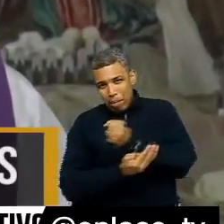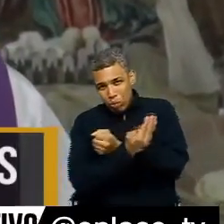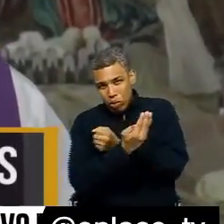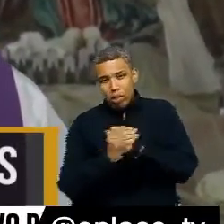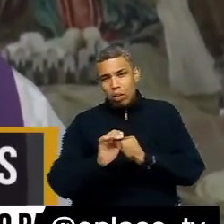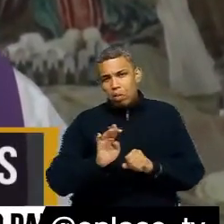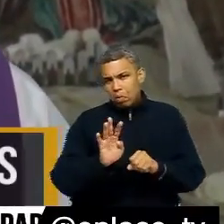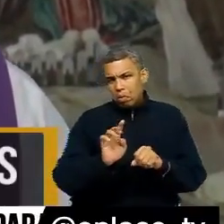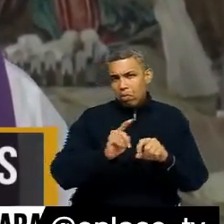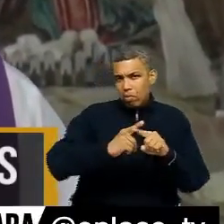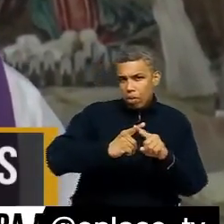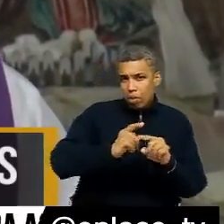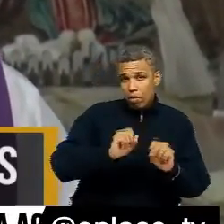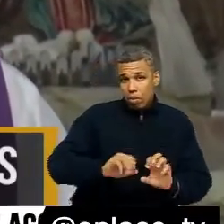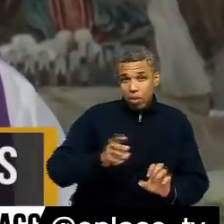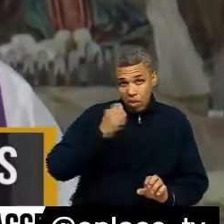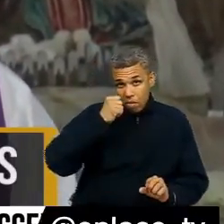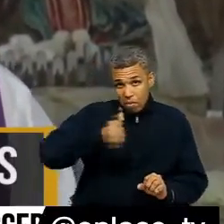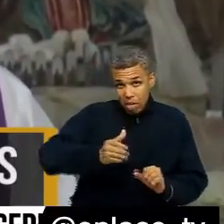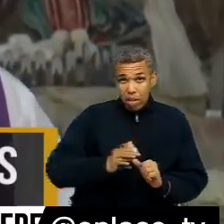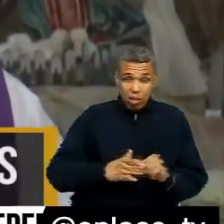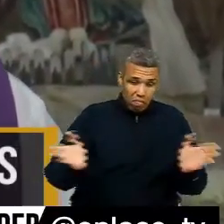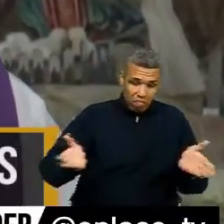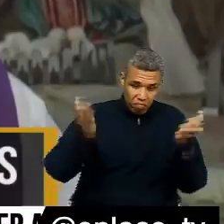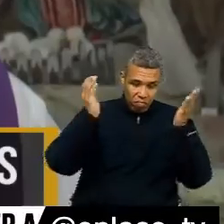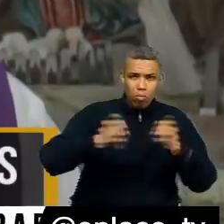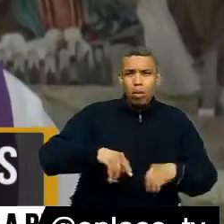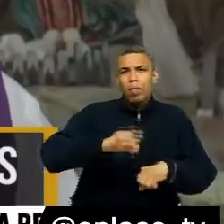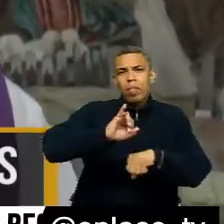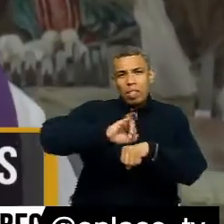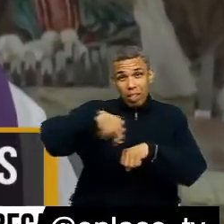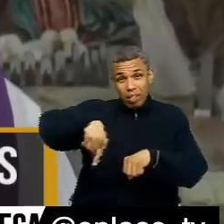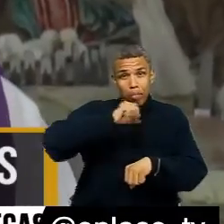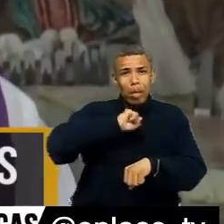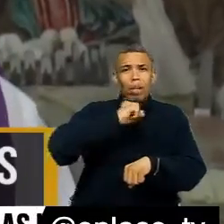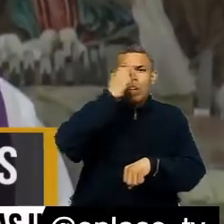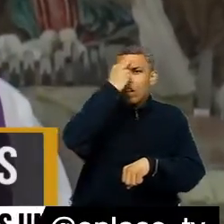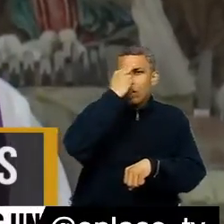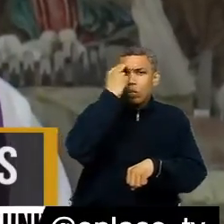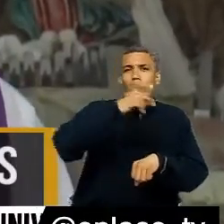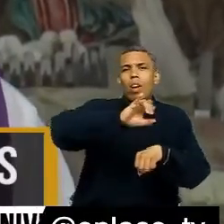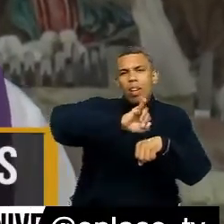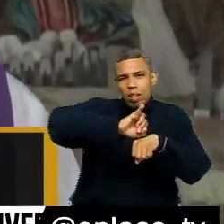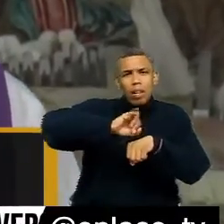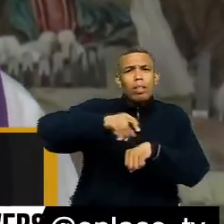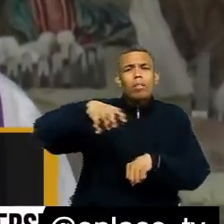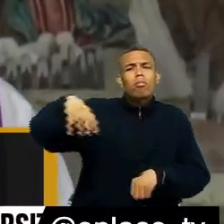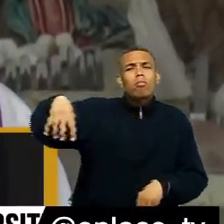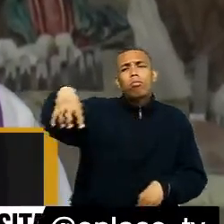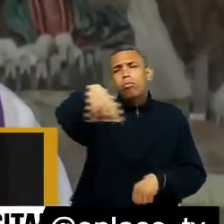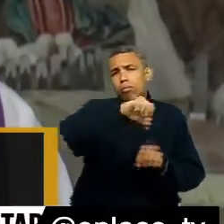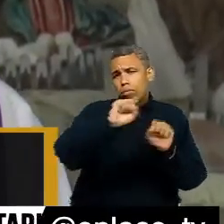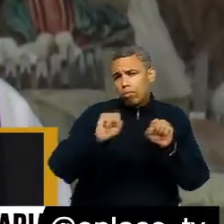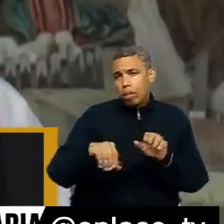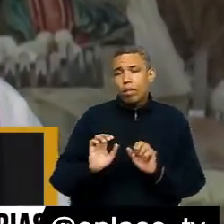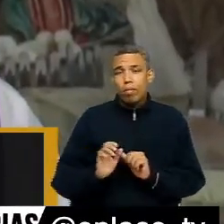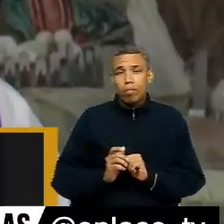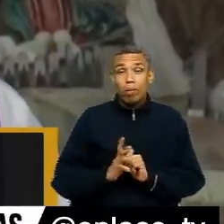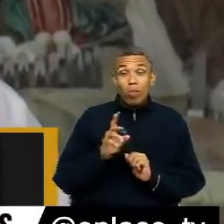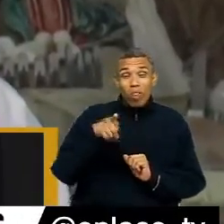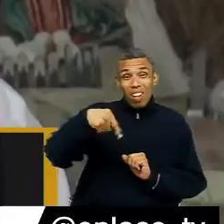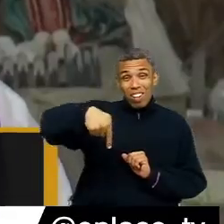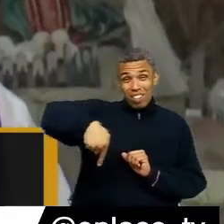la novena de aguinaldos. Pero también las diferentes parroquias tienen actividades, por ejemplo el Monaín, aquí en el Señor de los Milagros, es de 8 de la mañana a